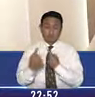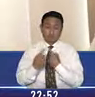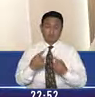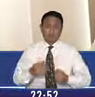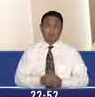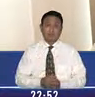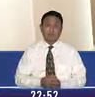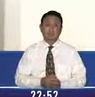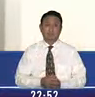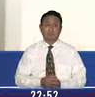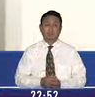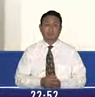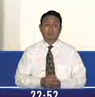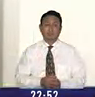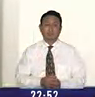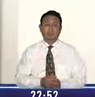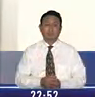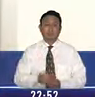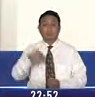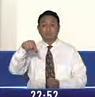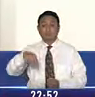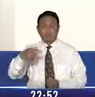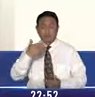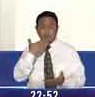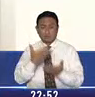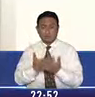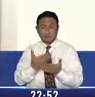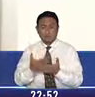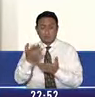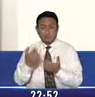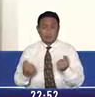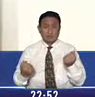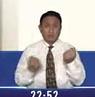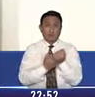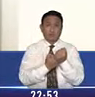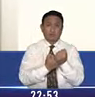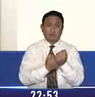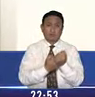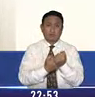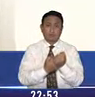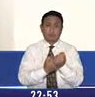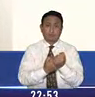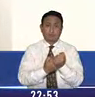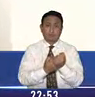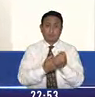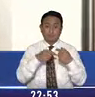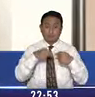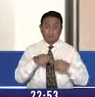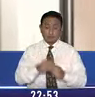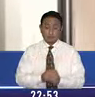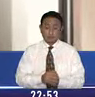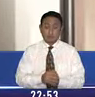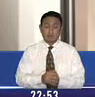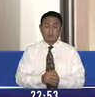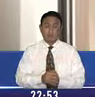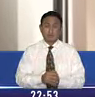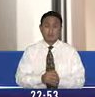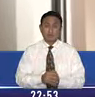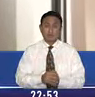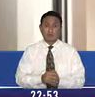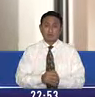hemos agradecido el soporte y apoyo para poder llevar a cabo un exitoso programa